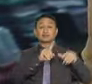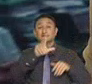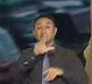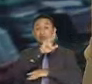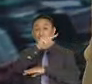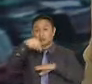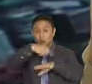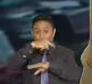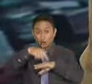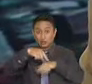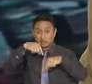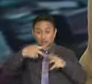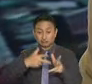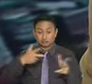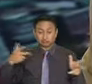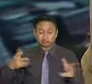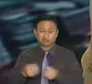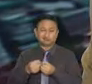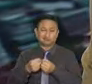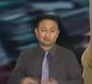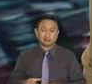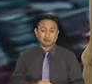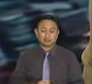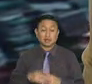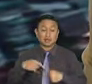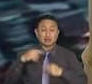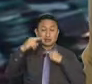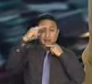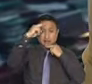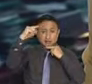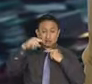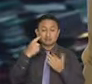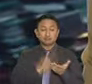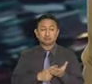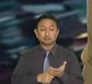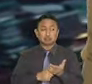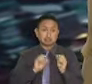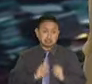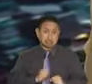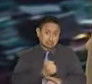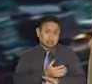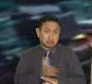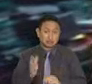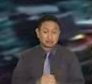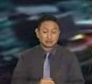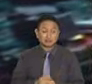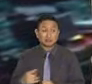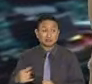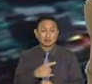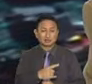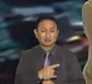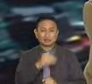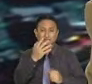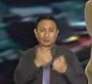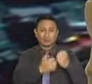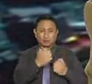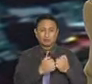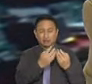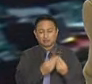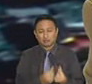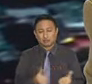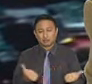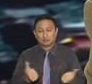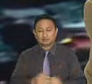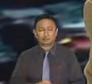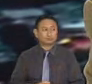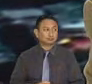en los famosos a en la siguiente nota analiza plantean alternativas justamente para hacer frente a este grave problema